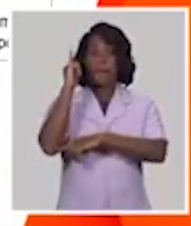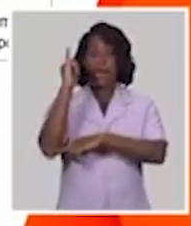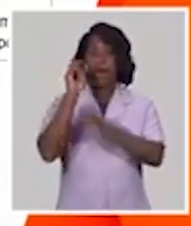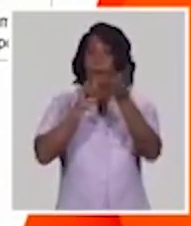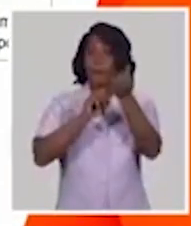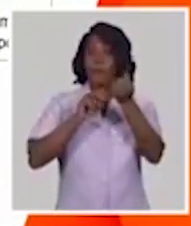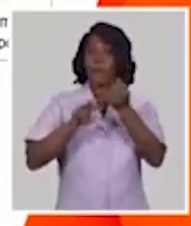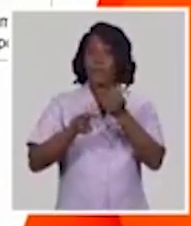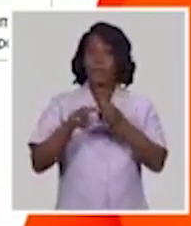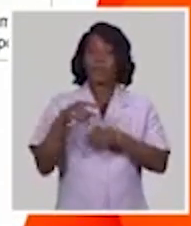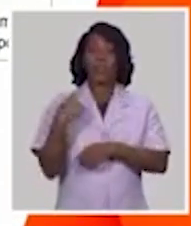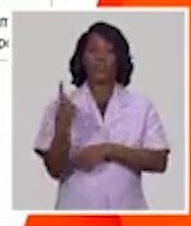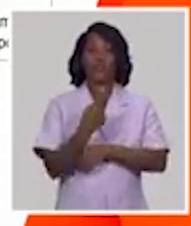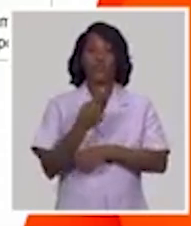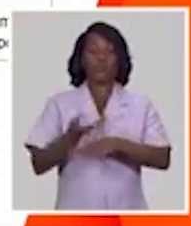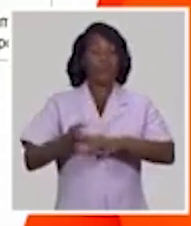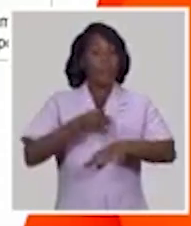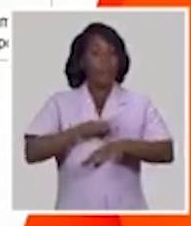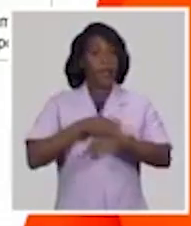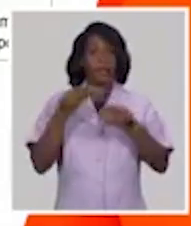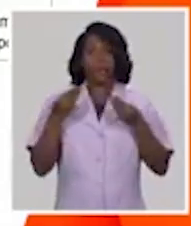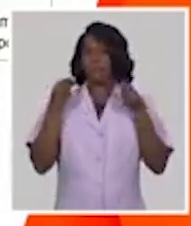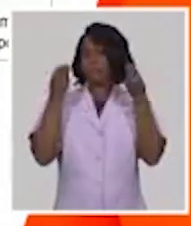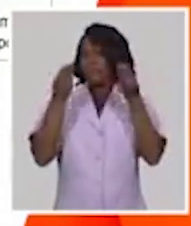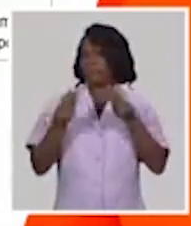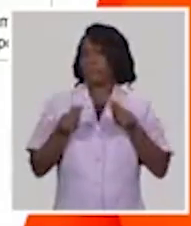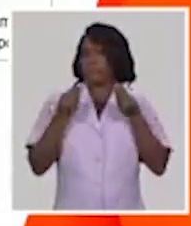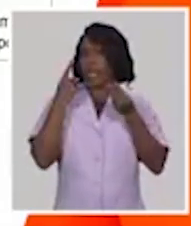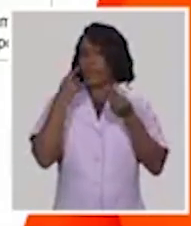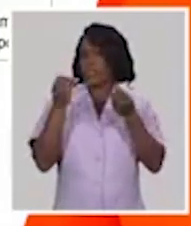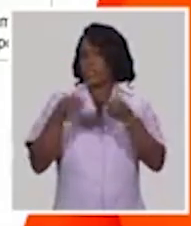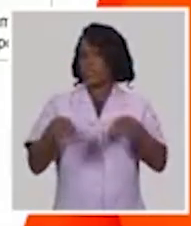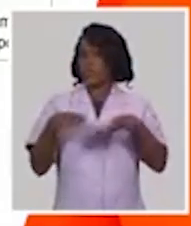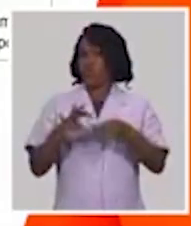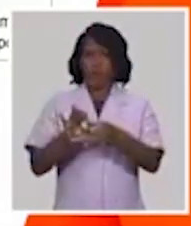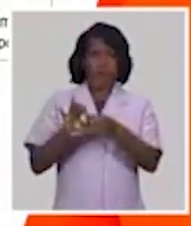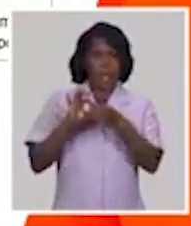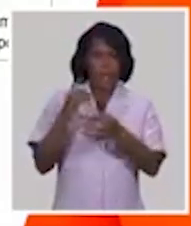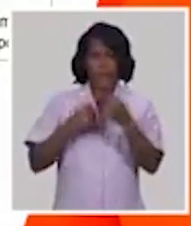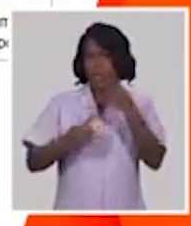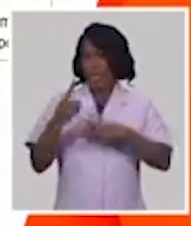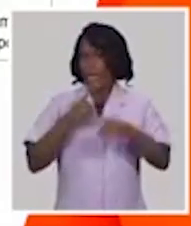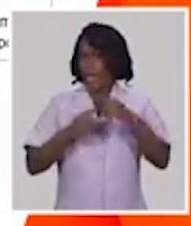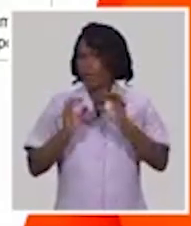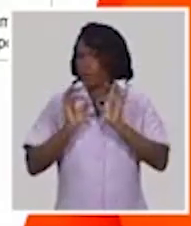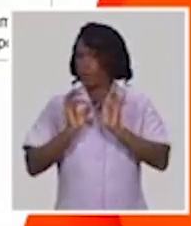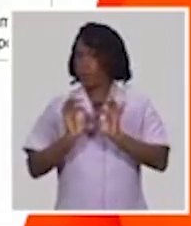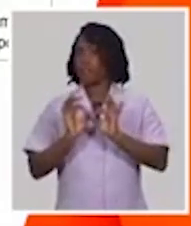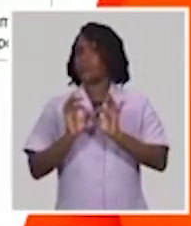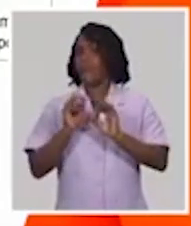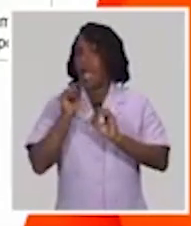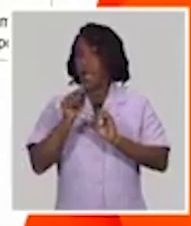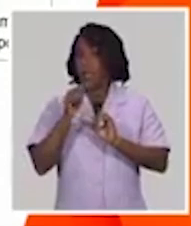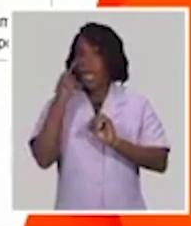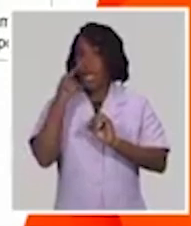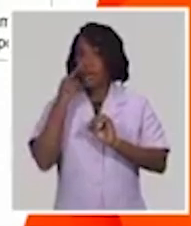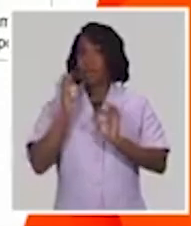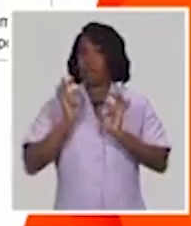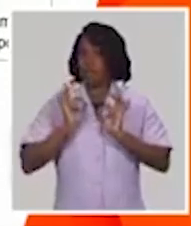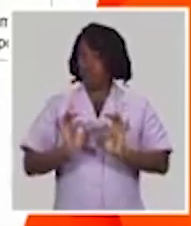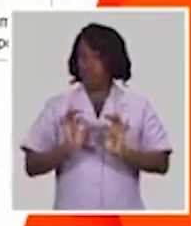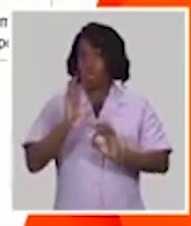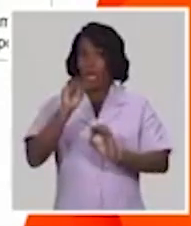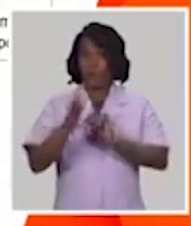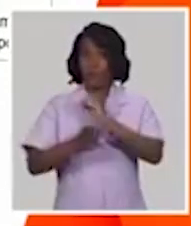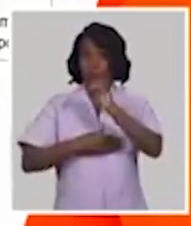se establece, por supuesto, la comprobación de la situación planteada con las autoridades de los territorios. Solo así se autoriza el